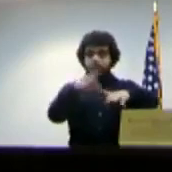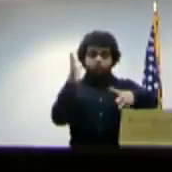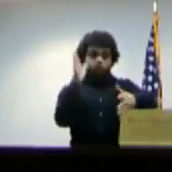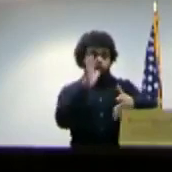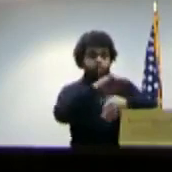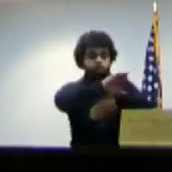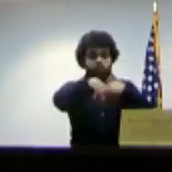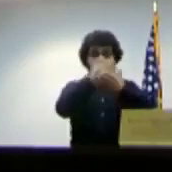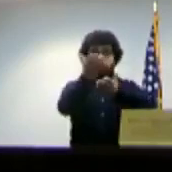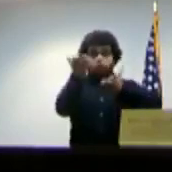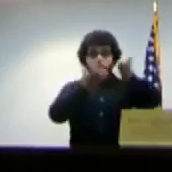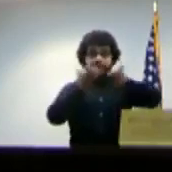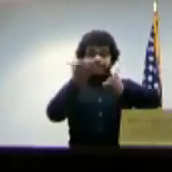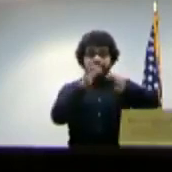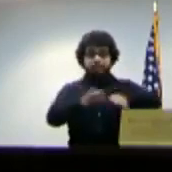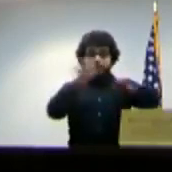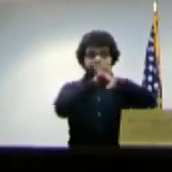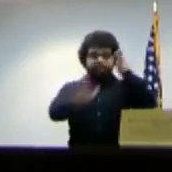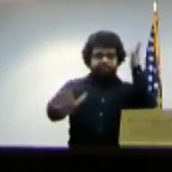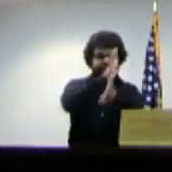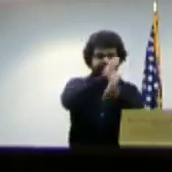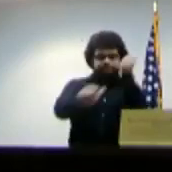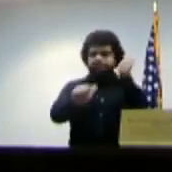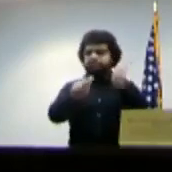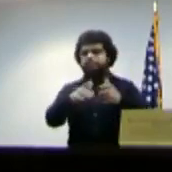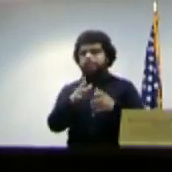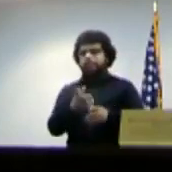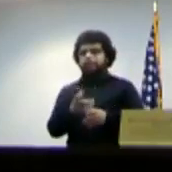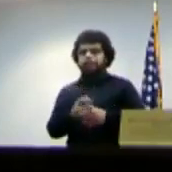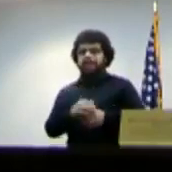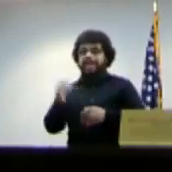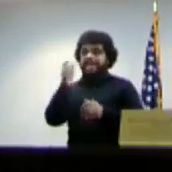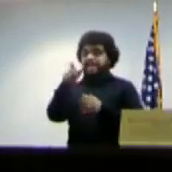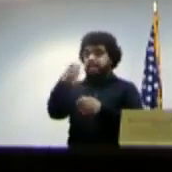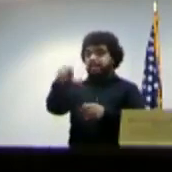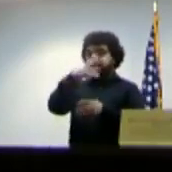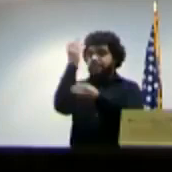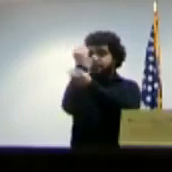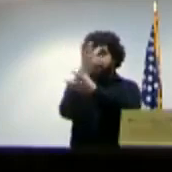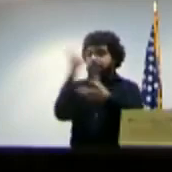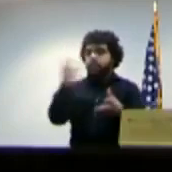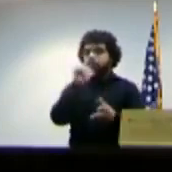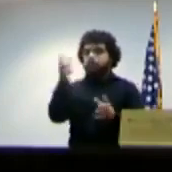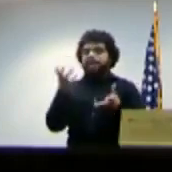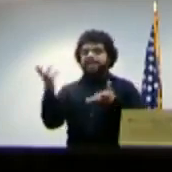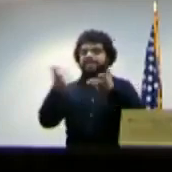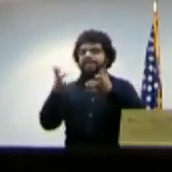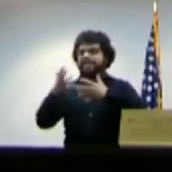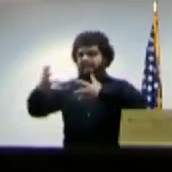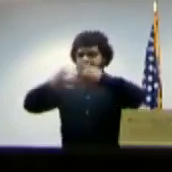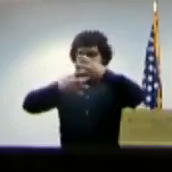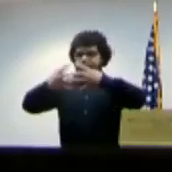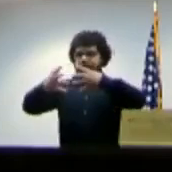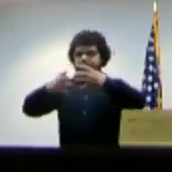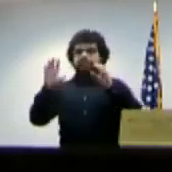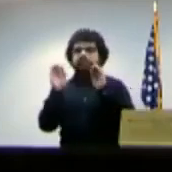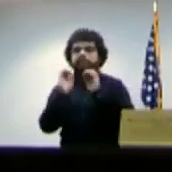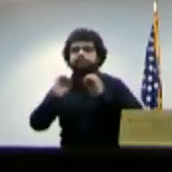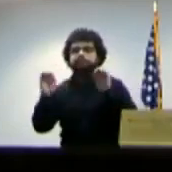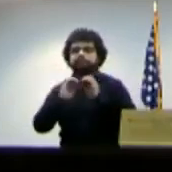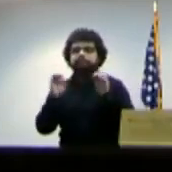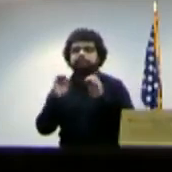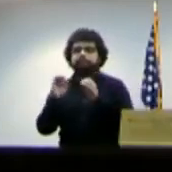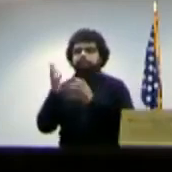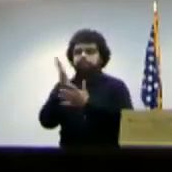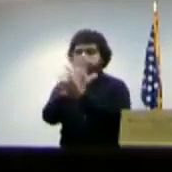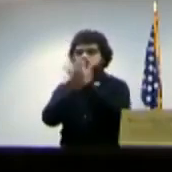los servicios esenciales a espaldas del pueblo sin dar información y sin ser transparente en lo que